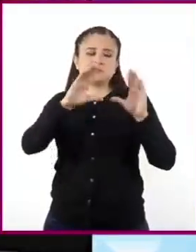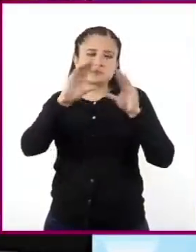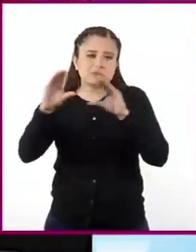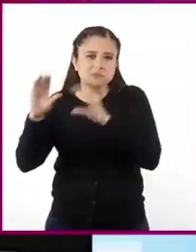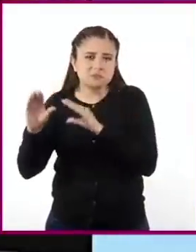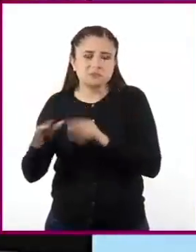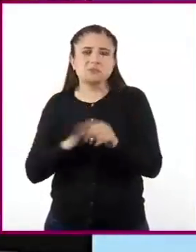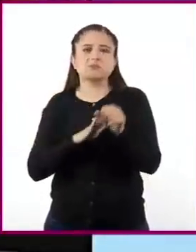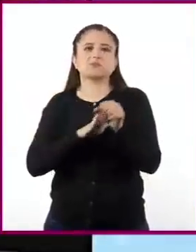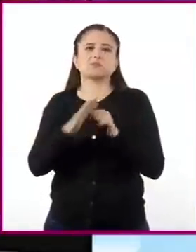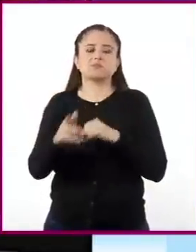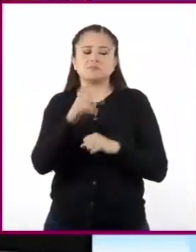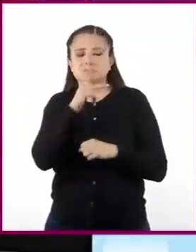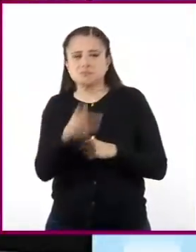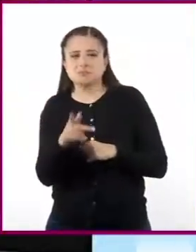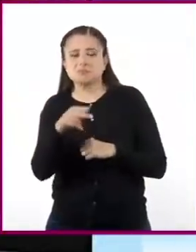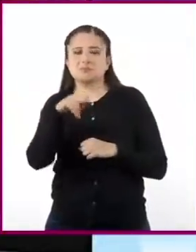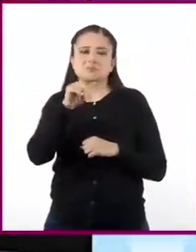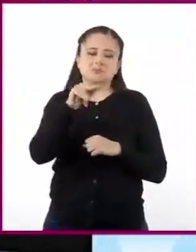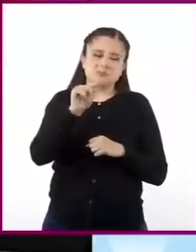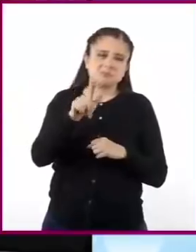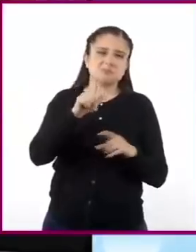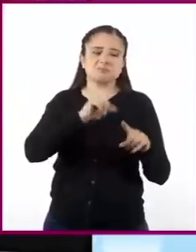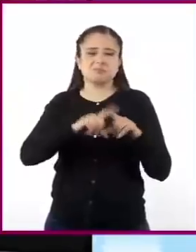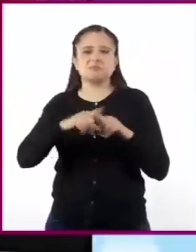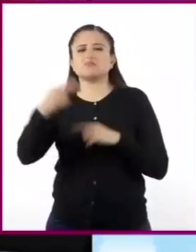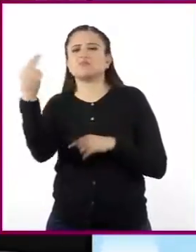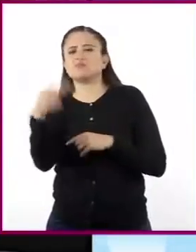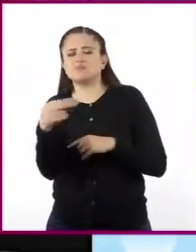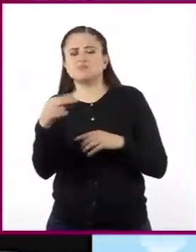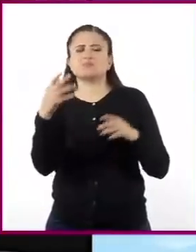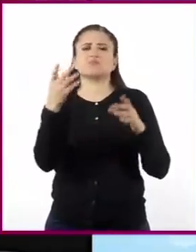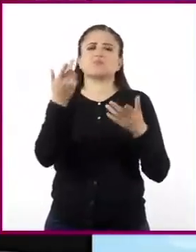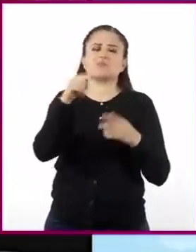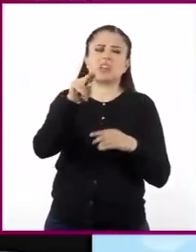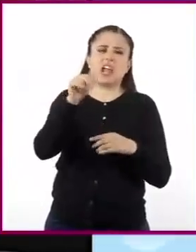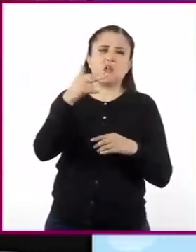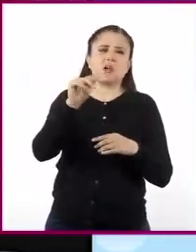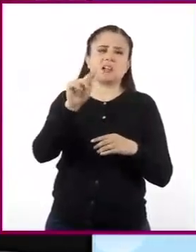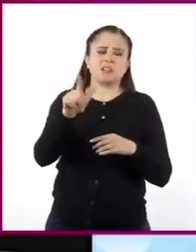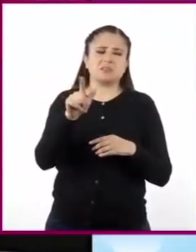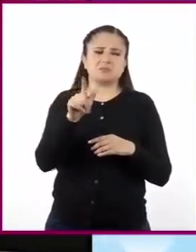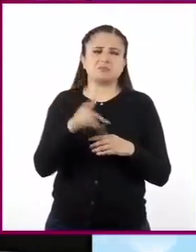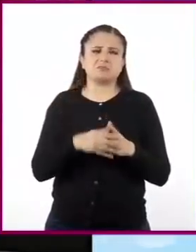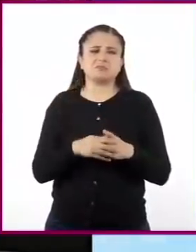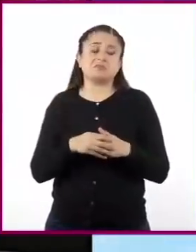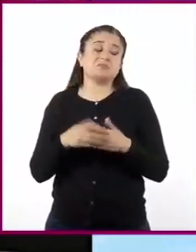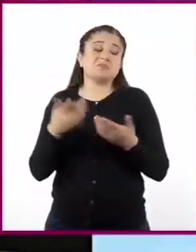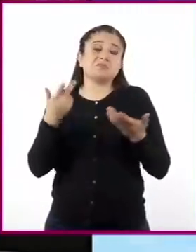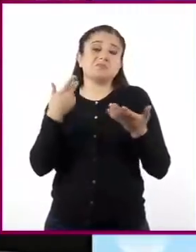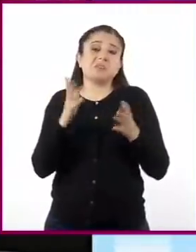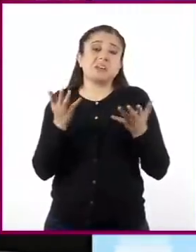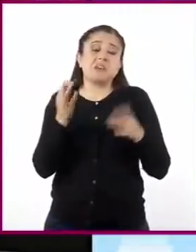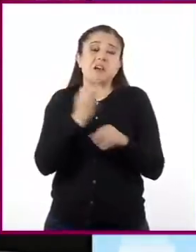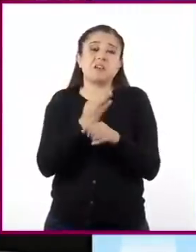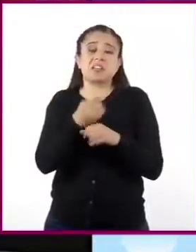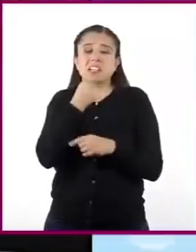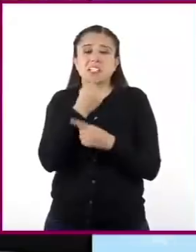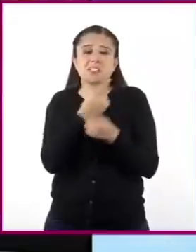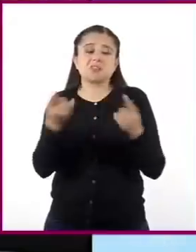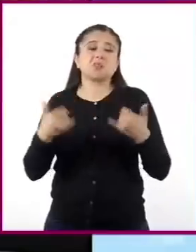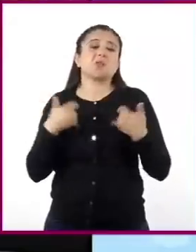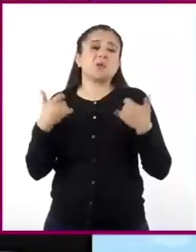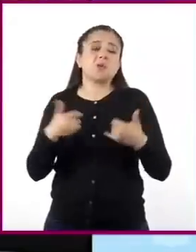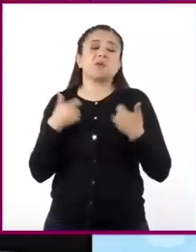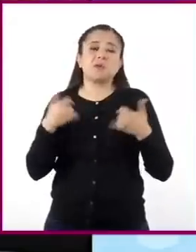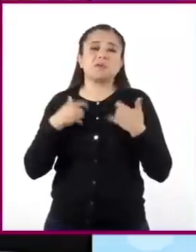enseñando cuál es una, cuál es otra, cómo se llama en náhuatl. Pero pues ahora los niños, los